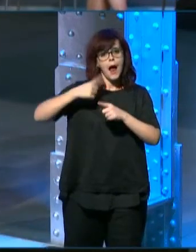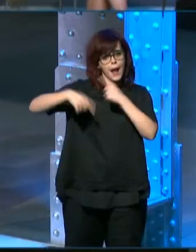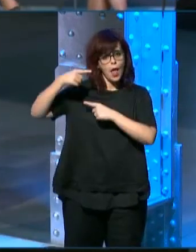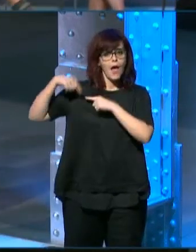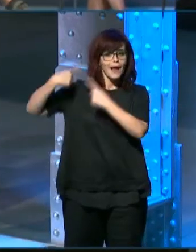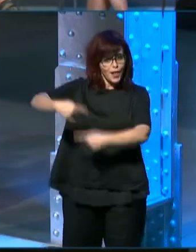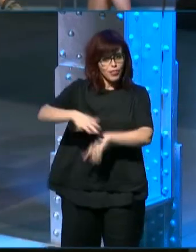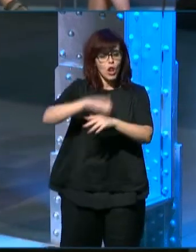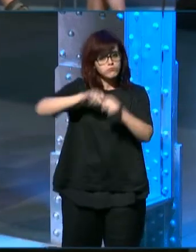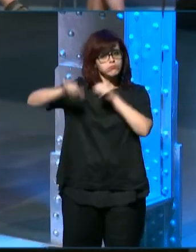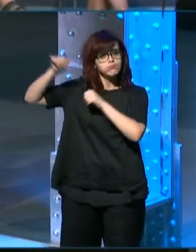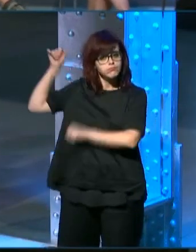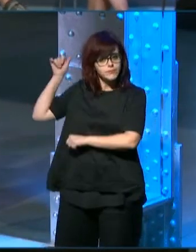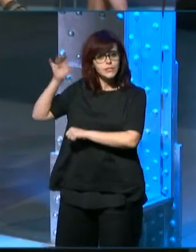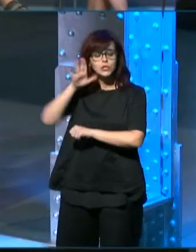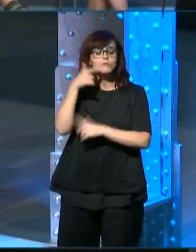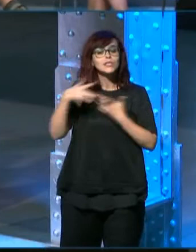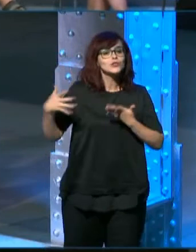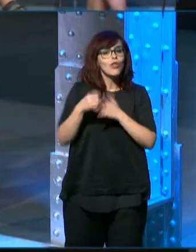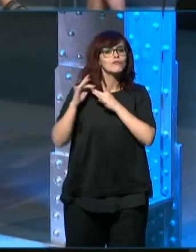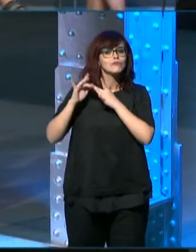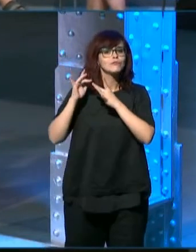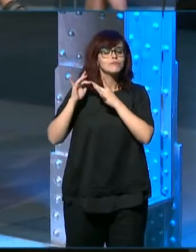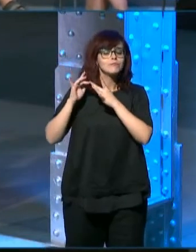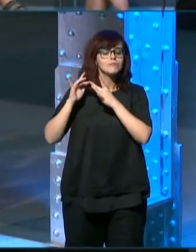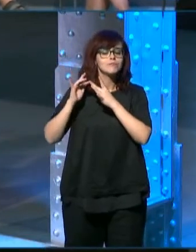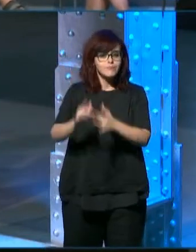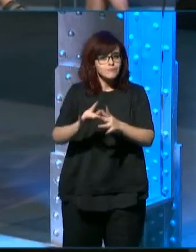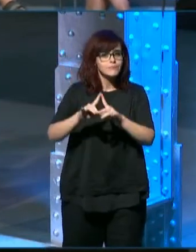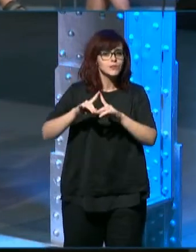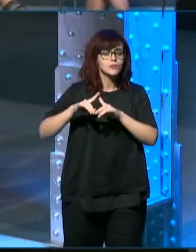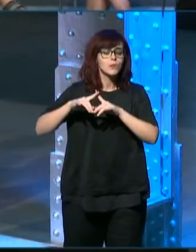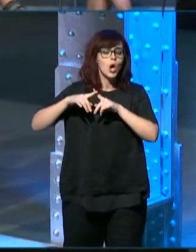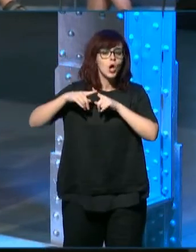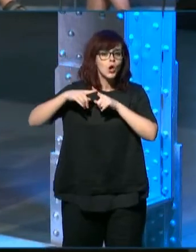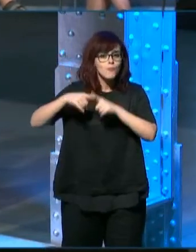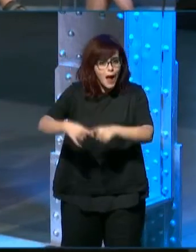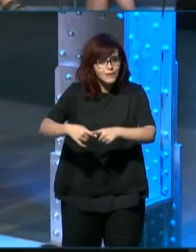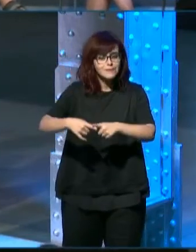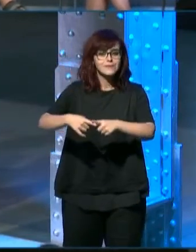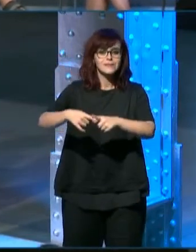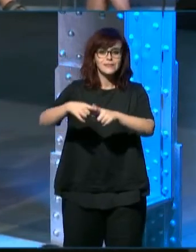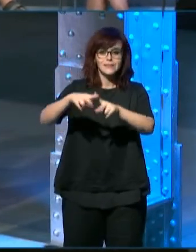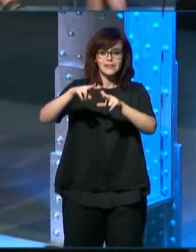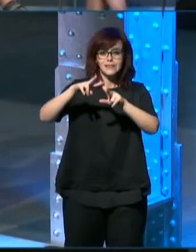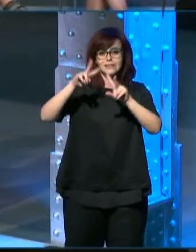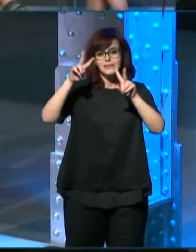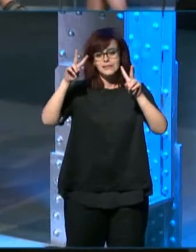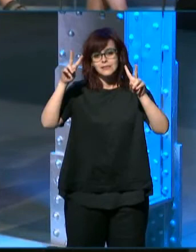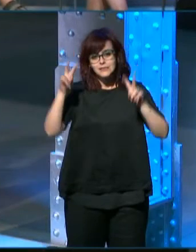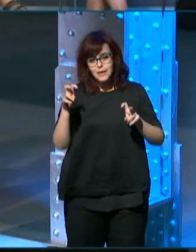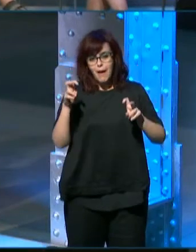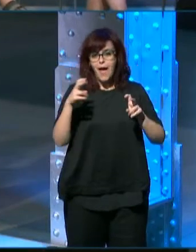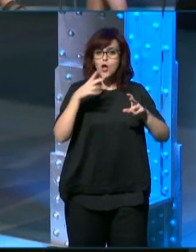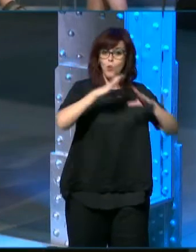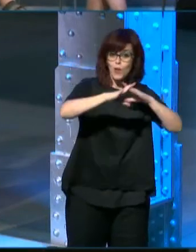pasadas también, yo creo que compartimos todos un concepto de la literatura como instrumento de comunicación y de